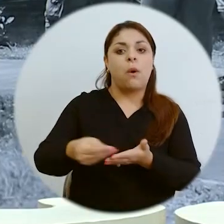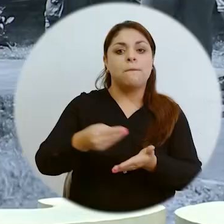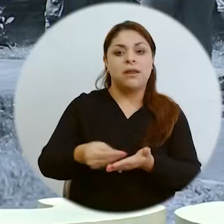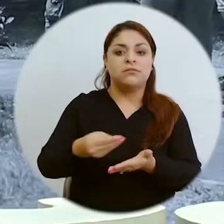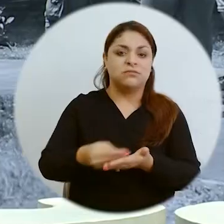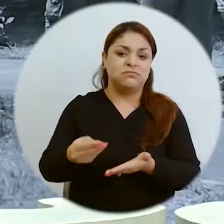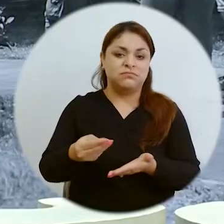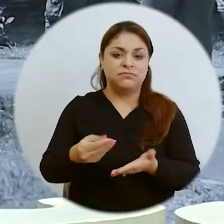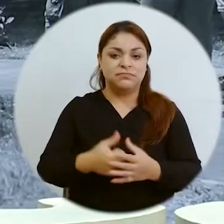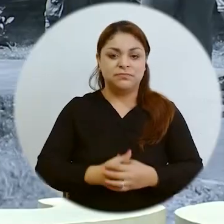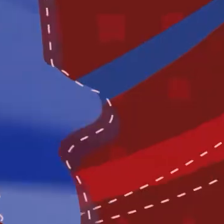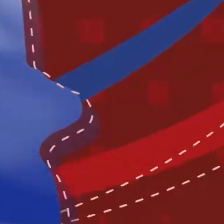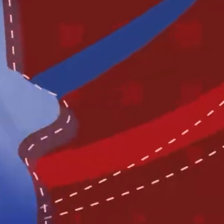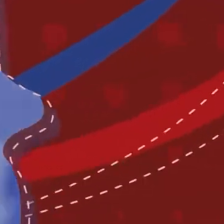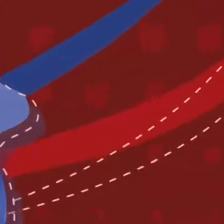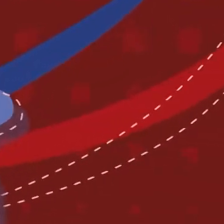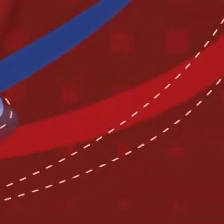compras de consumo regular.